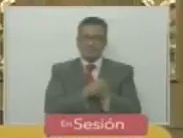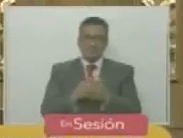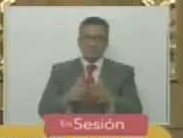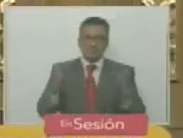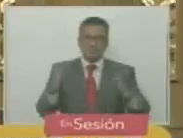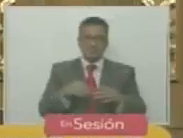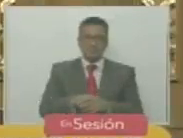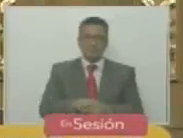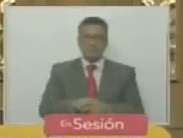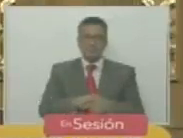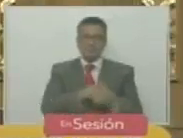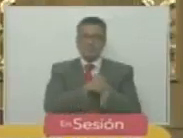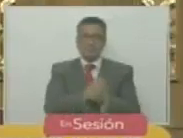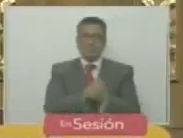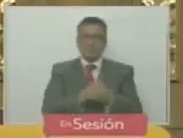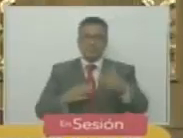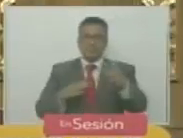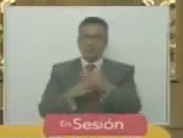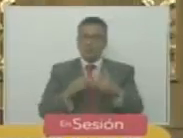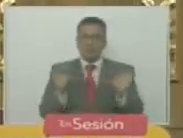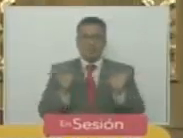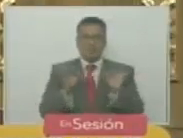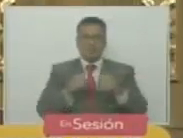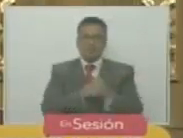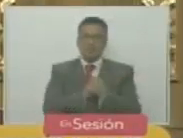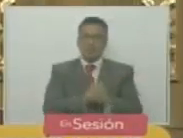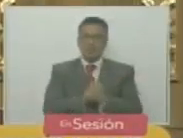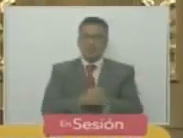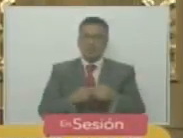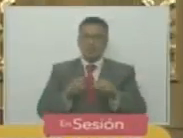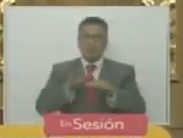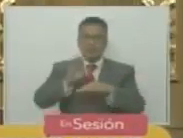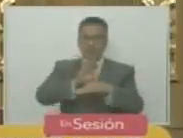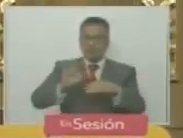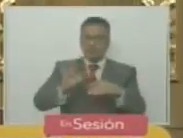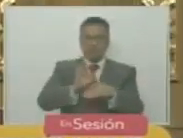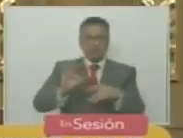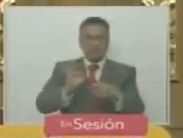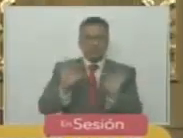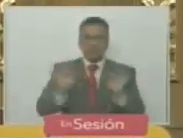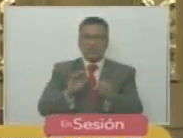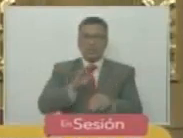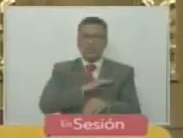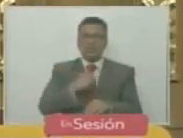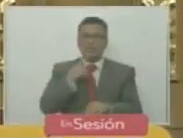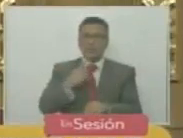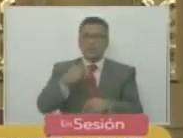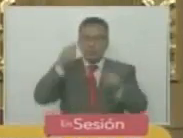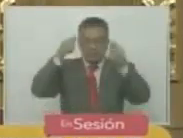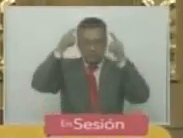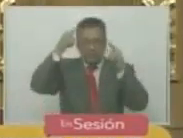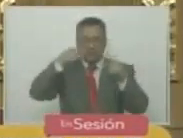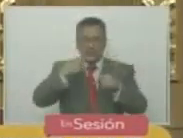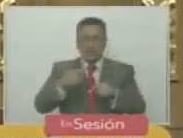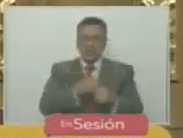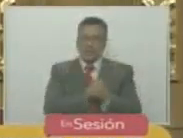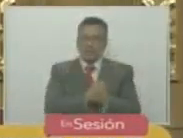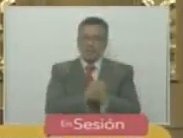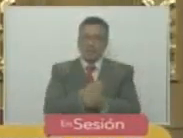inmenso, un amor sin barreras, un amor que no tuvo frontera. Él mismo lo decía, es más que